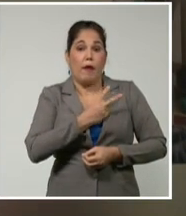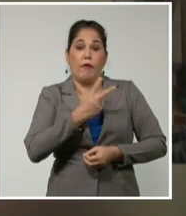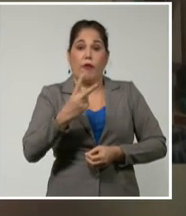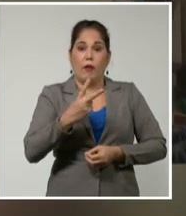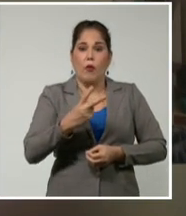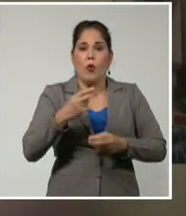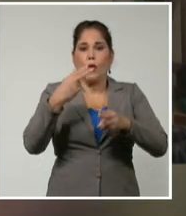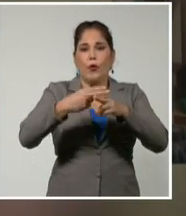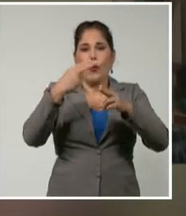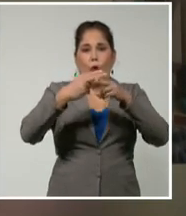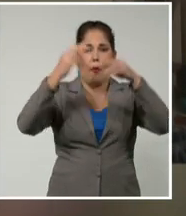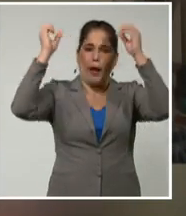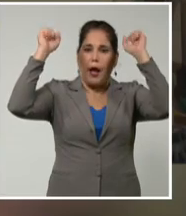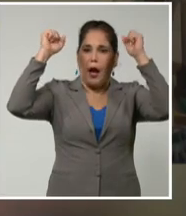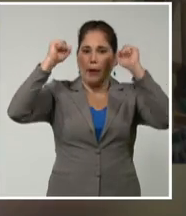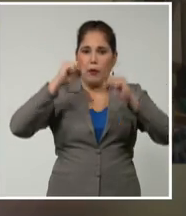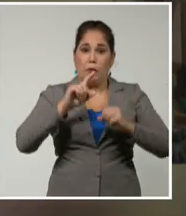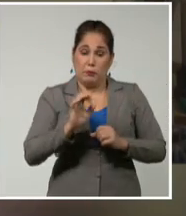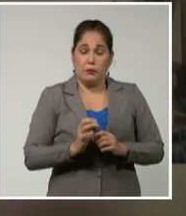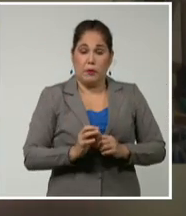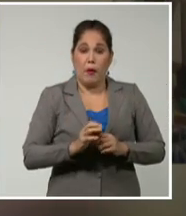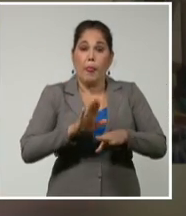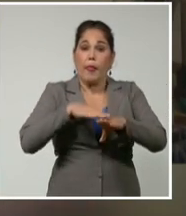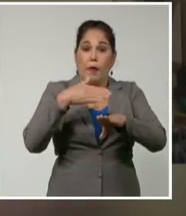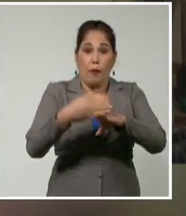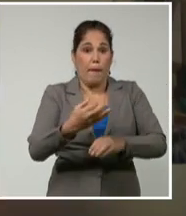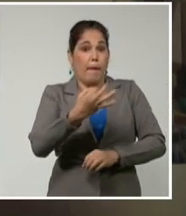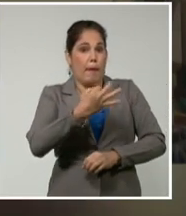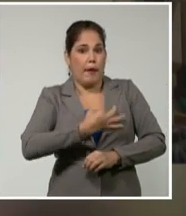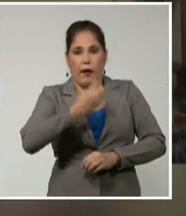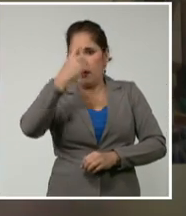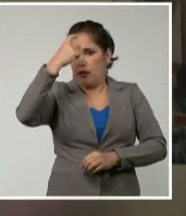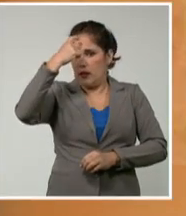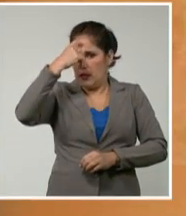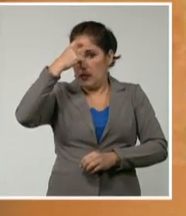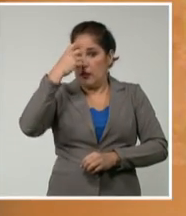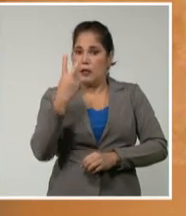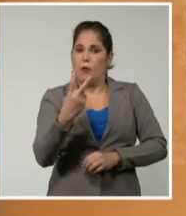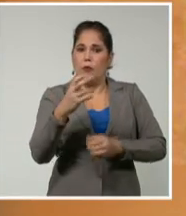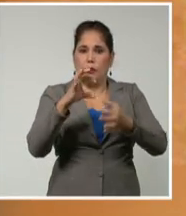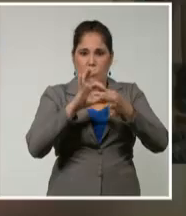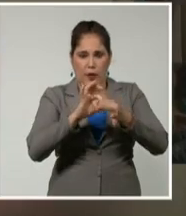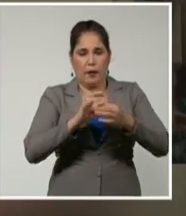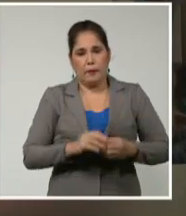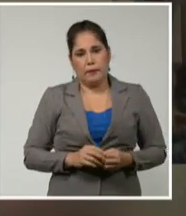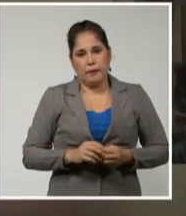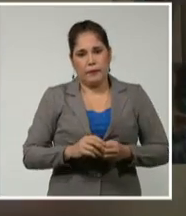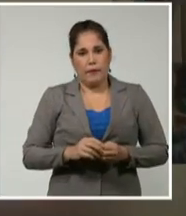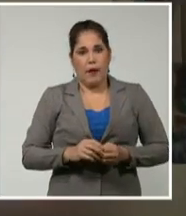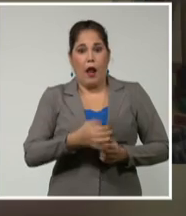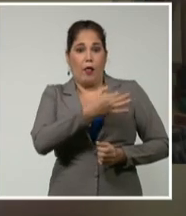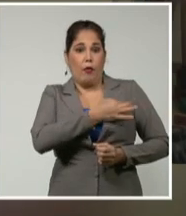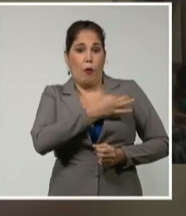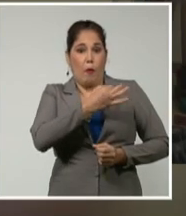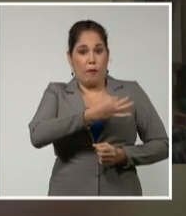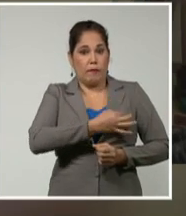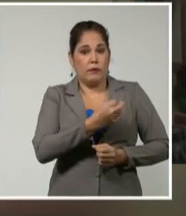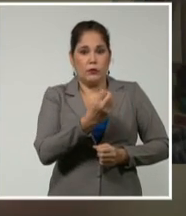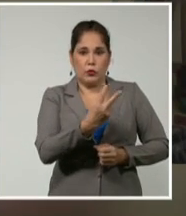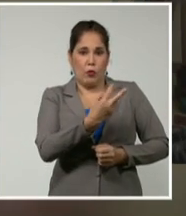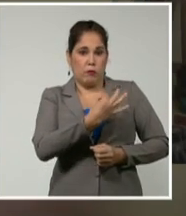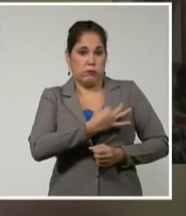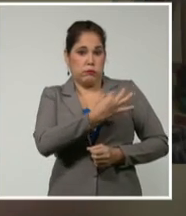fuego. Y me dieron la orden Che Guevara de segundo grado. Yo soy